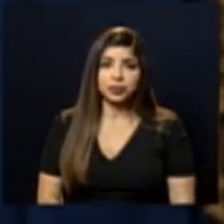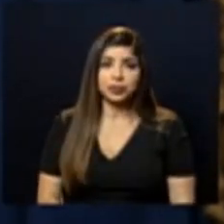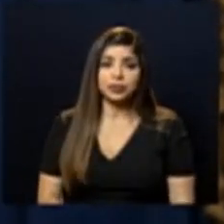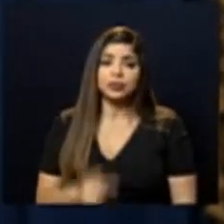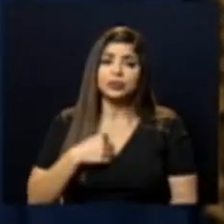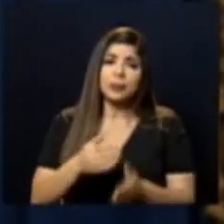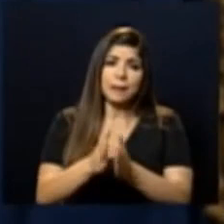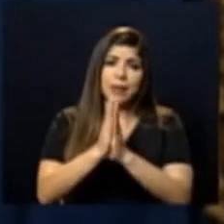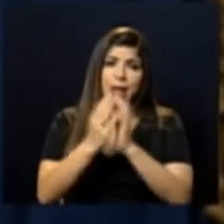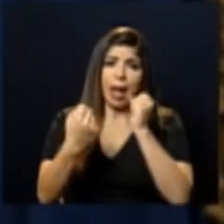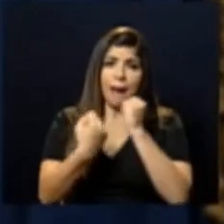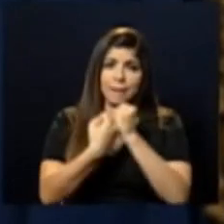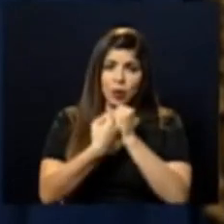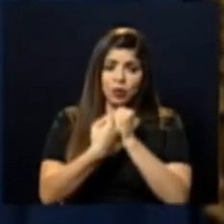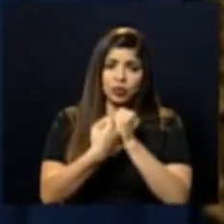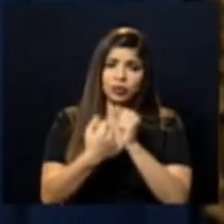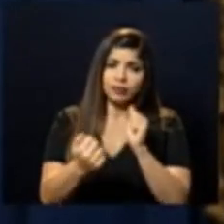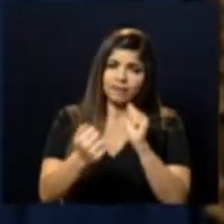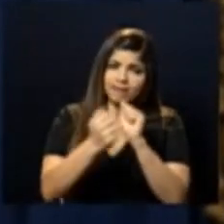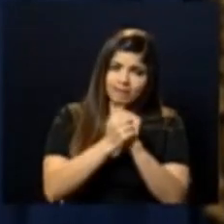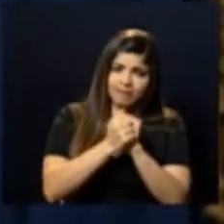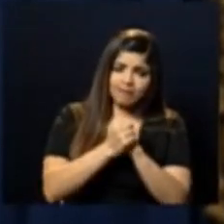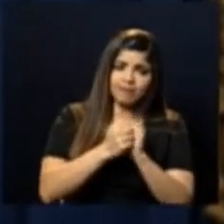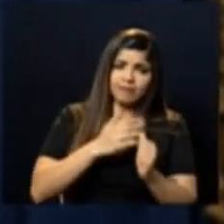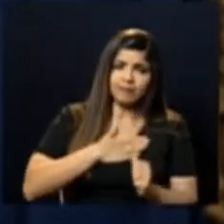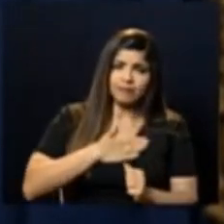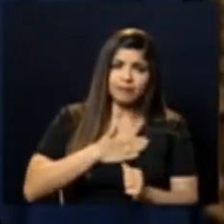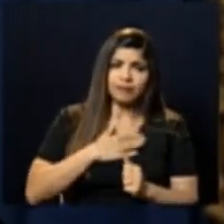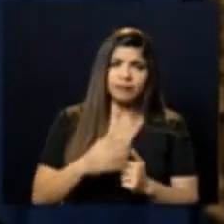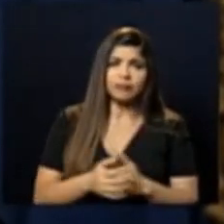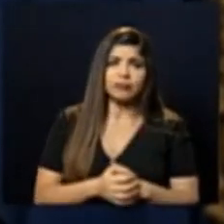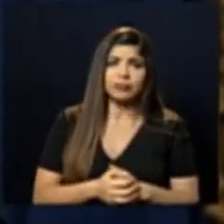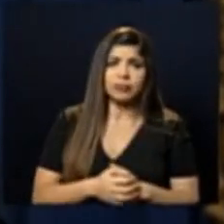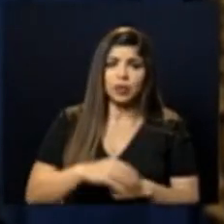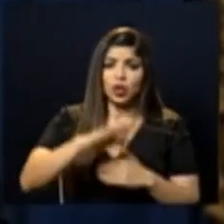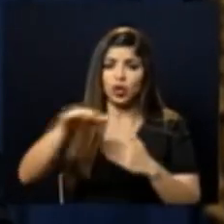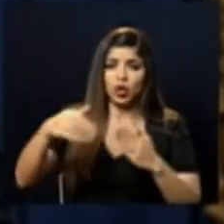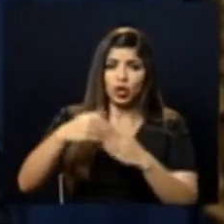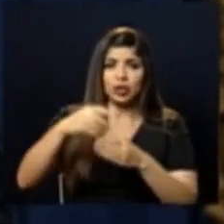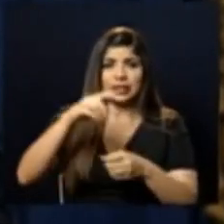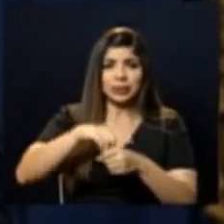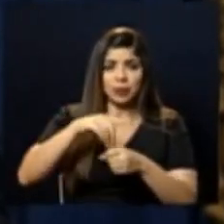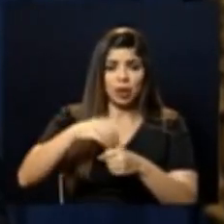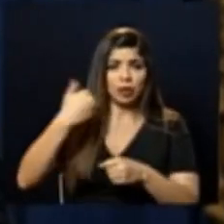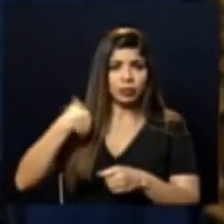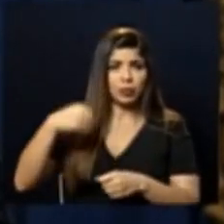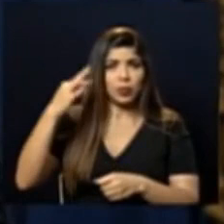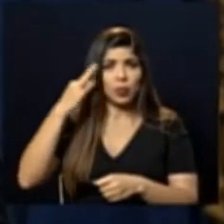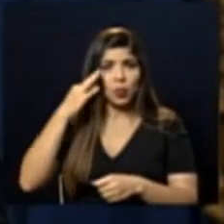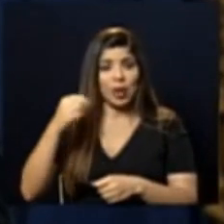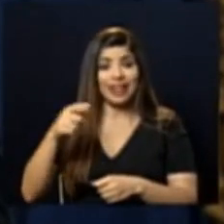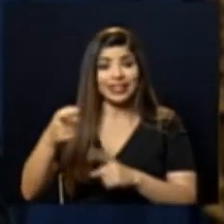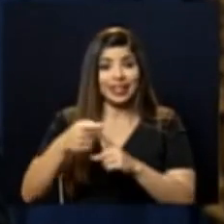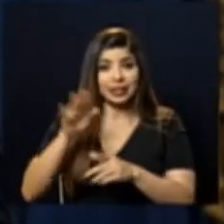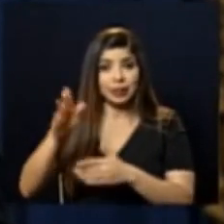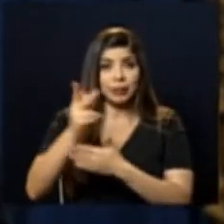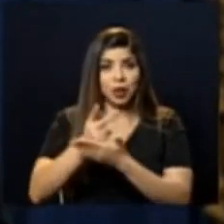Les pido apoyo y acompañamiento a las y los diputados de la provincia.